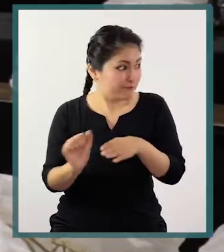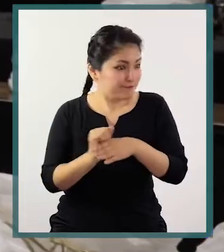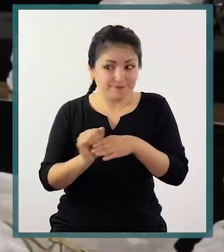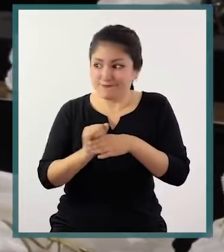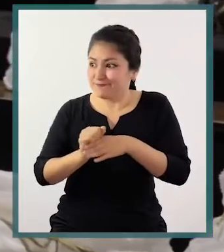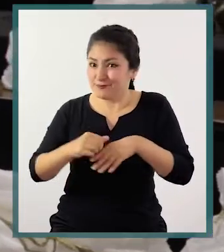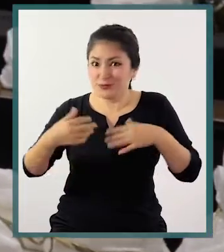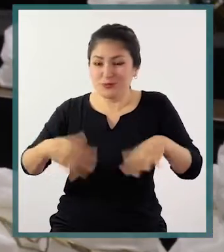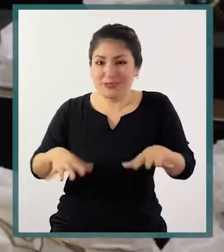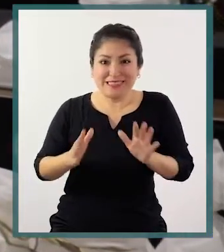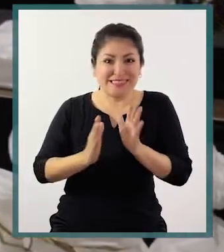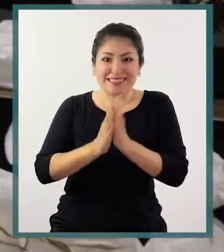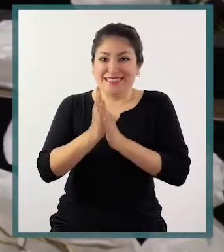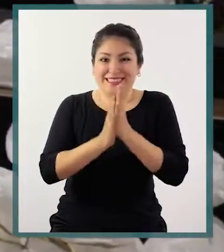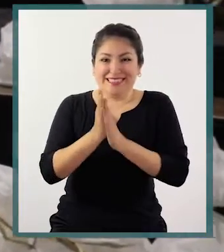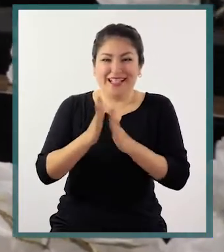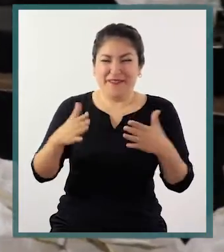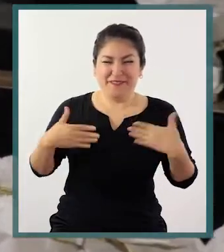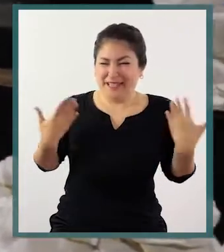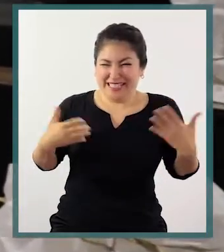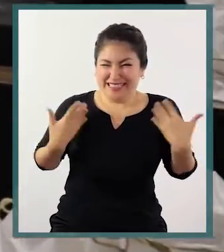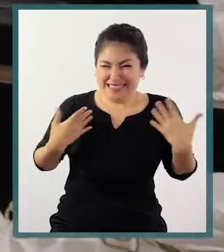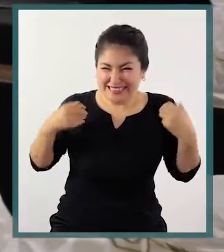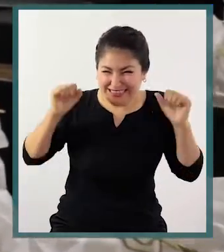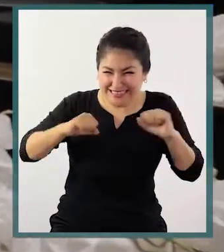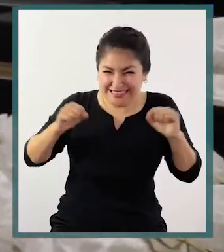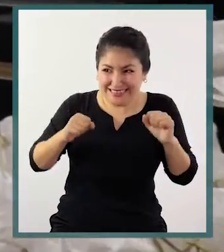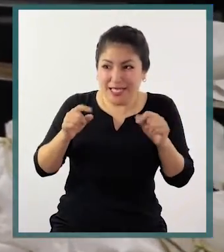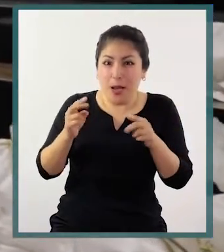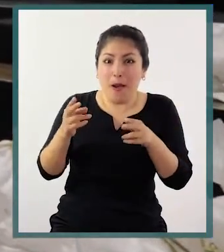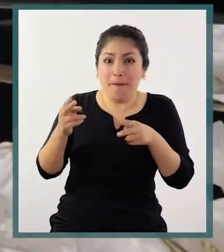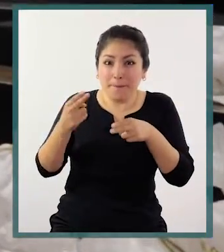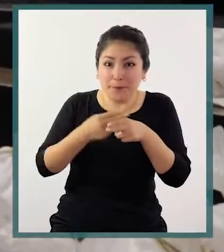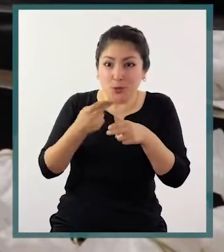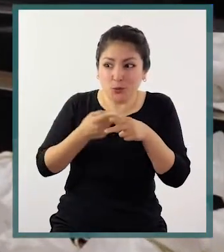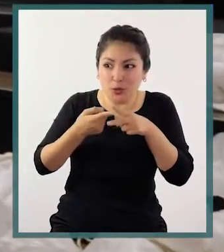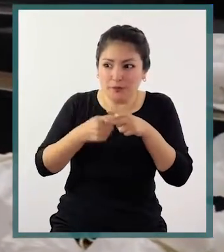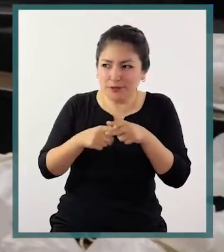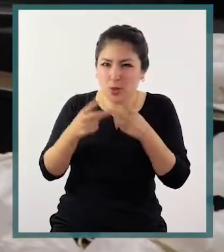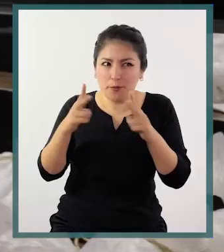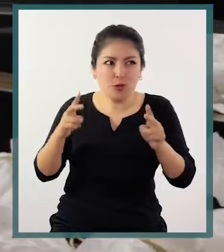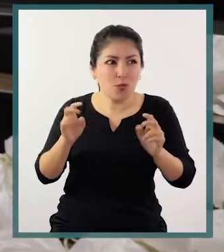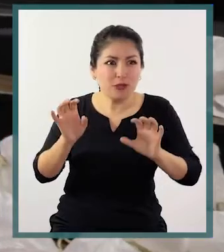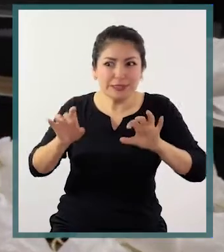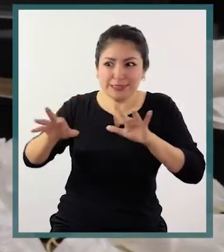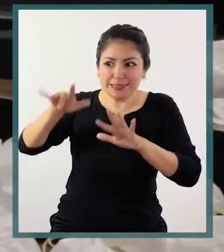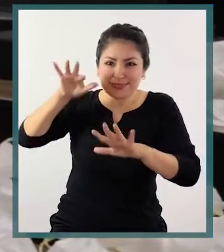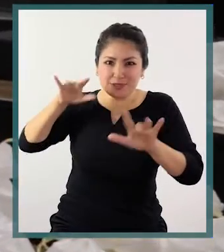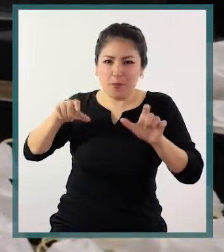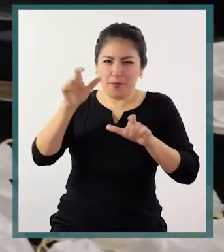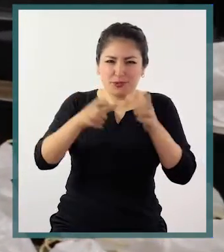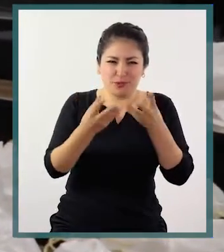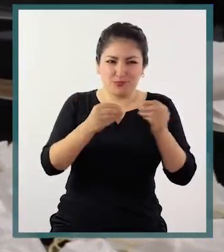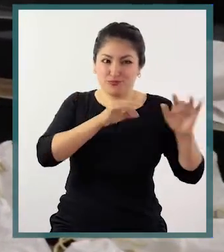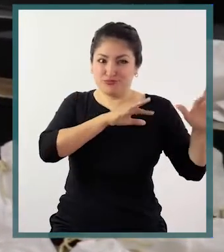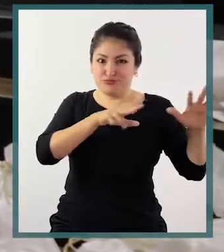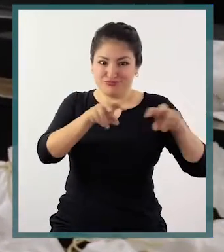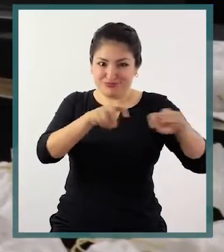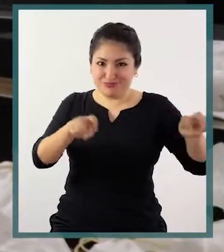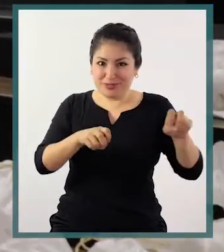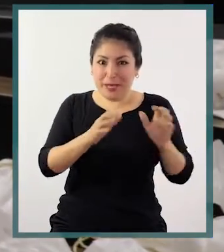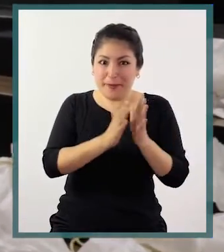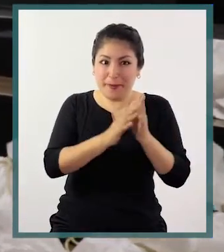para esto, así que estamos muy, pero muy contentos de que ya empiece porque se siente la bonita energía y el público ya